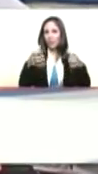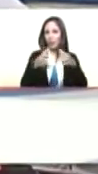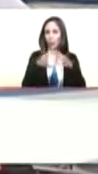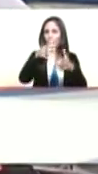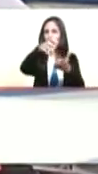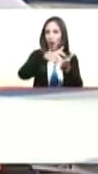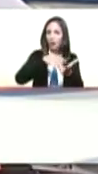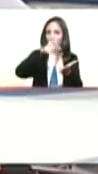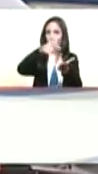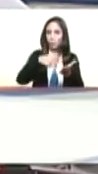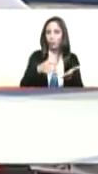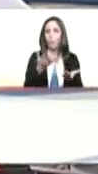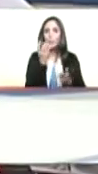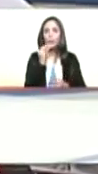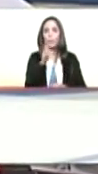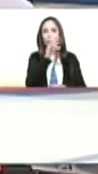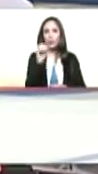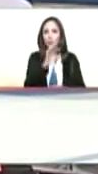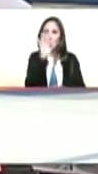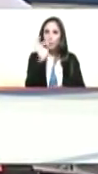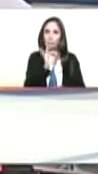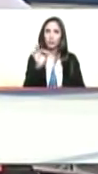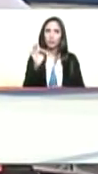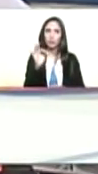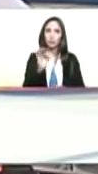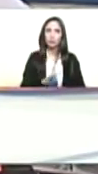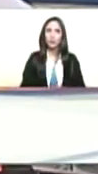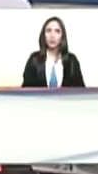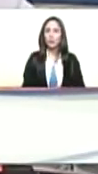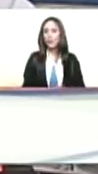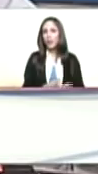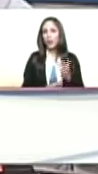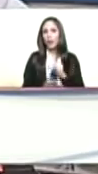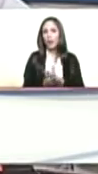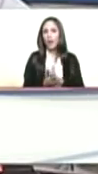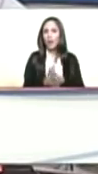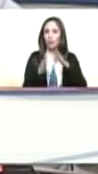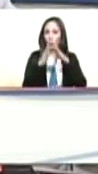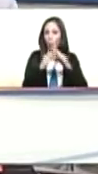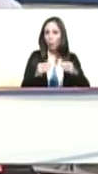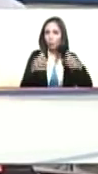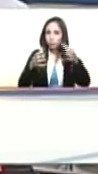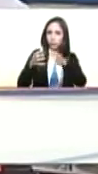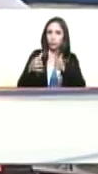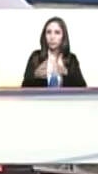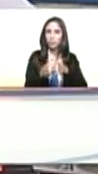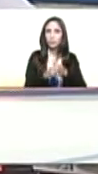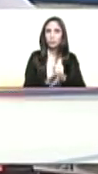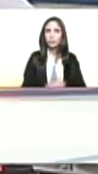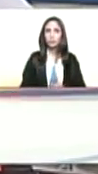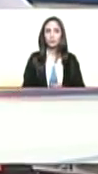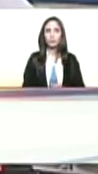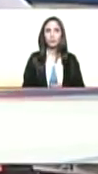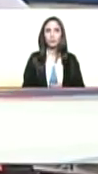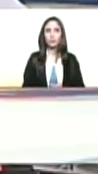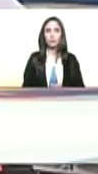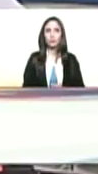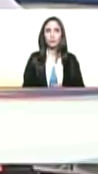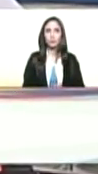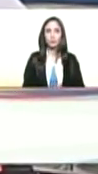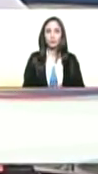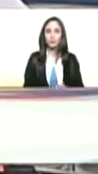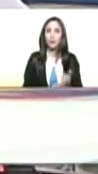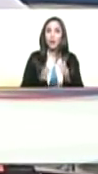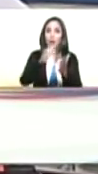al 20% del complemento nacional. Los estudios dicen que en agricultura urbana, en las ciudades, valga la